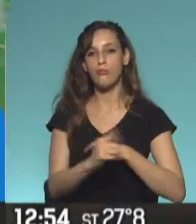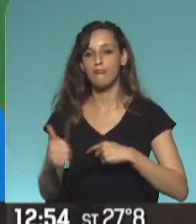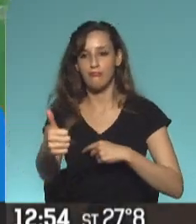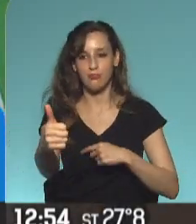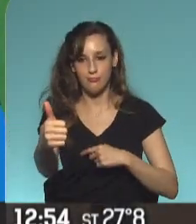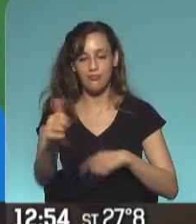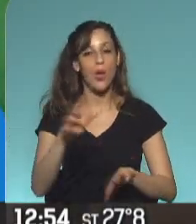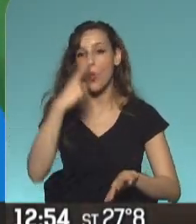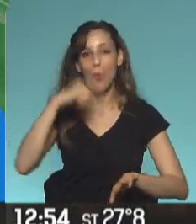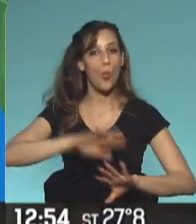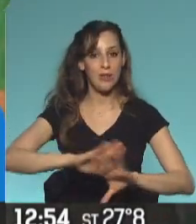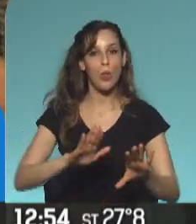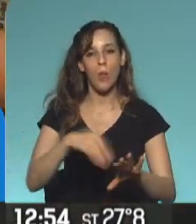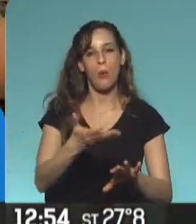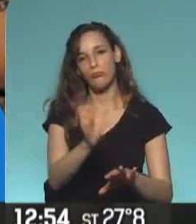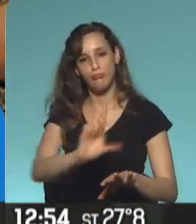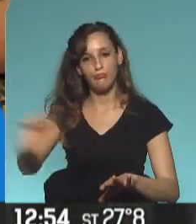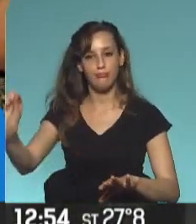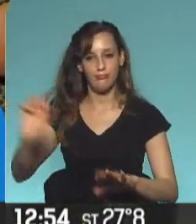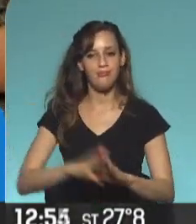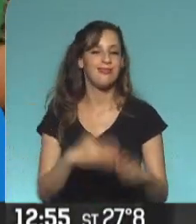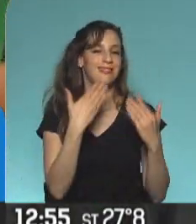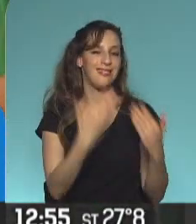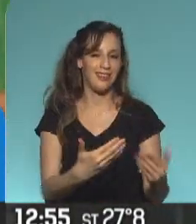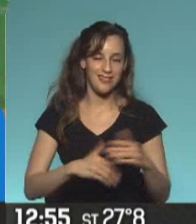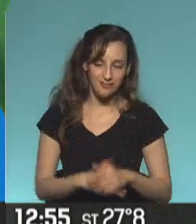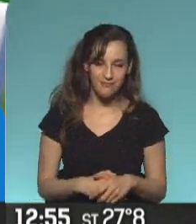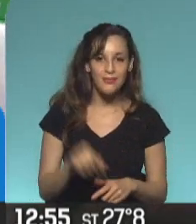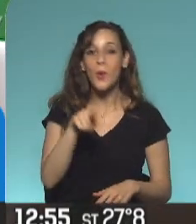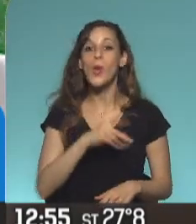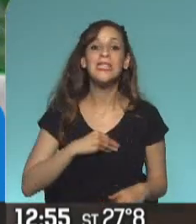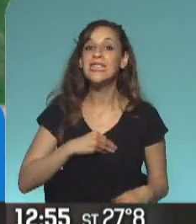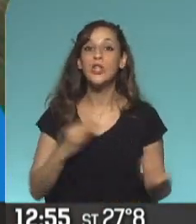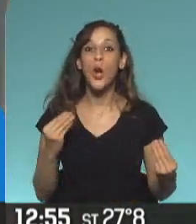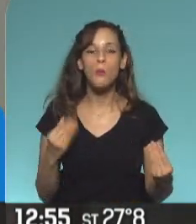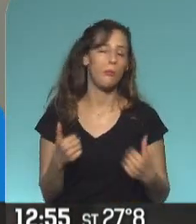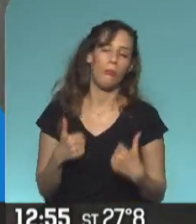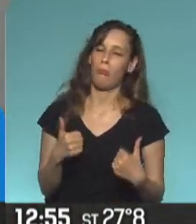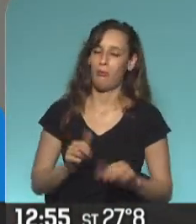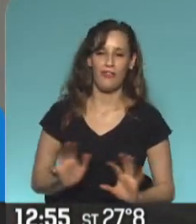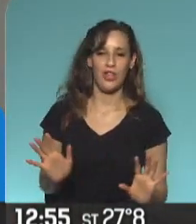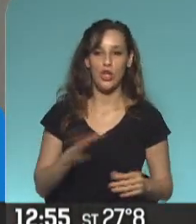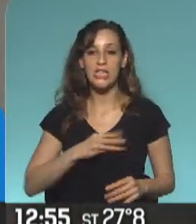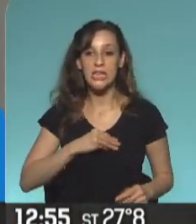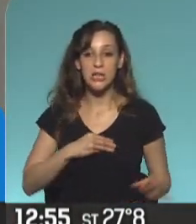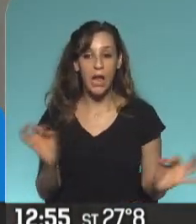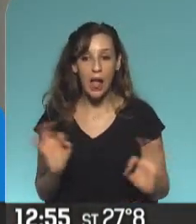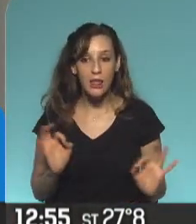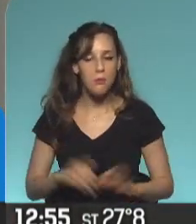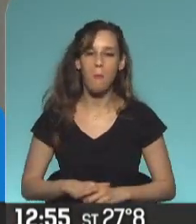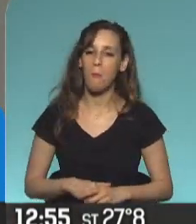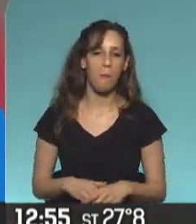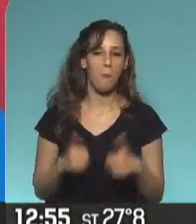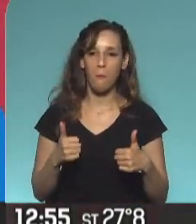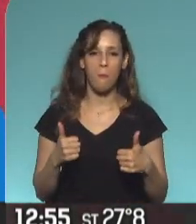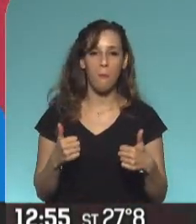Bueno. Ese es el último paso, ya después se pueden retirar. Muchas gracias. Gracias a ustedes, hasta luego. ¿Cómo se siente, Pedro? Perfecto. ¿Sin ningún síntoma? Bueno. Como si